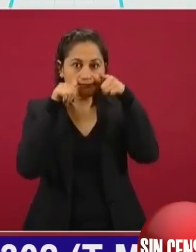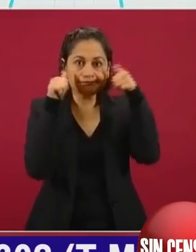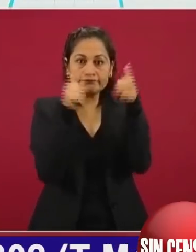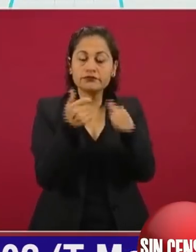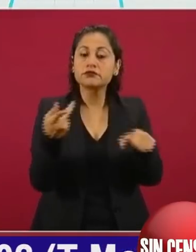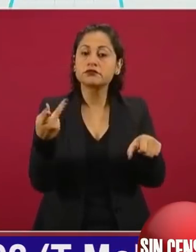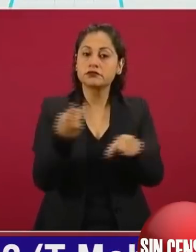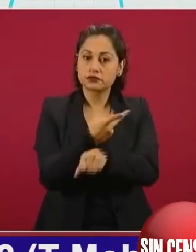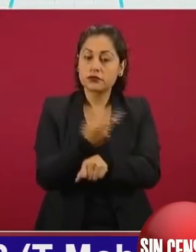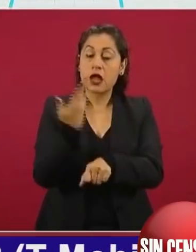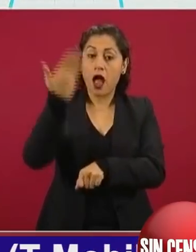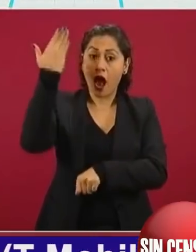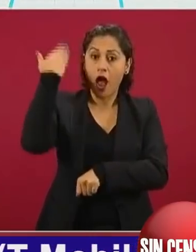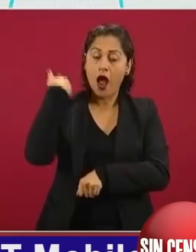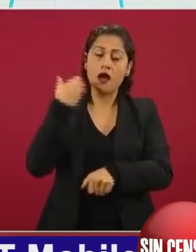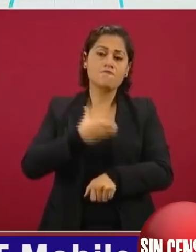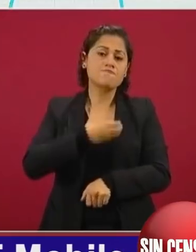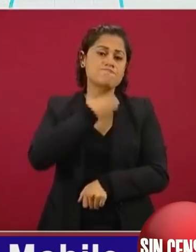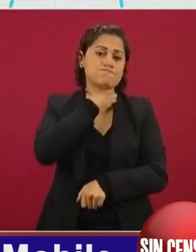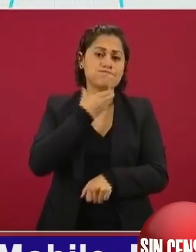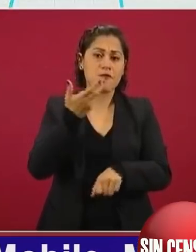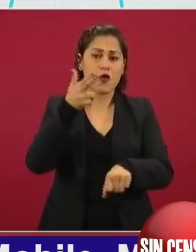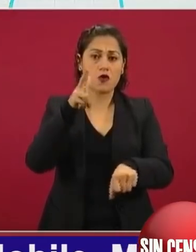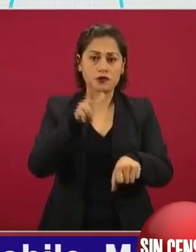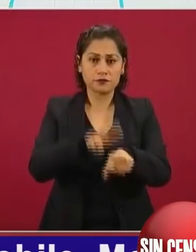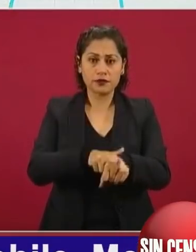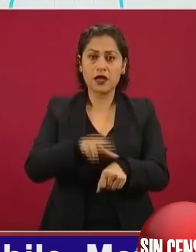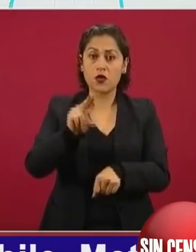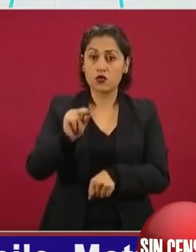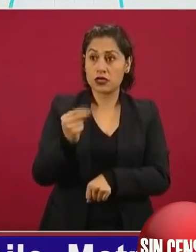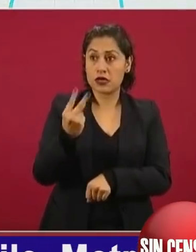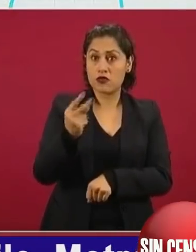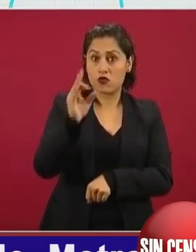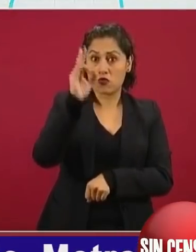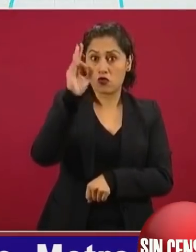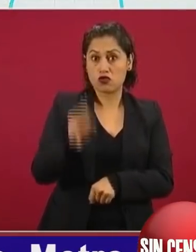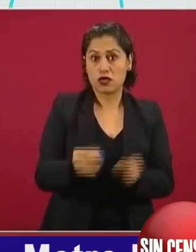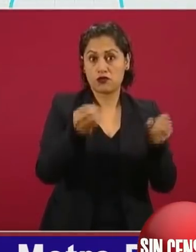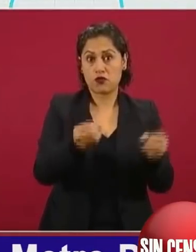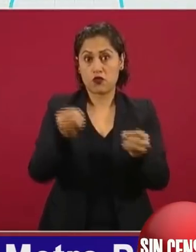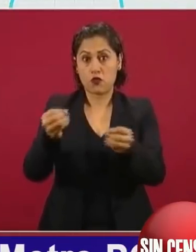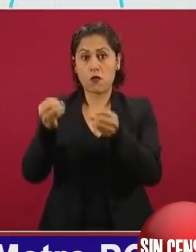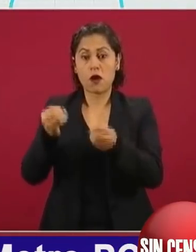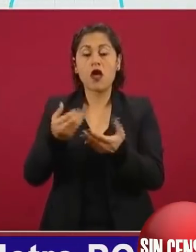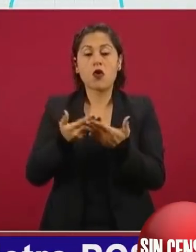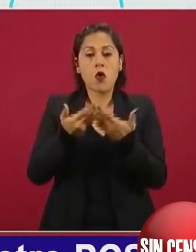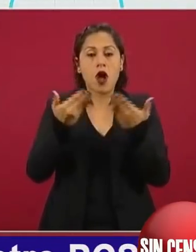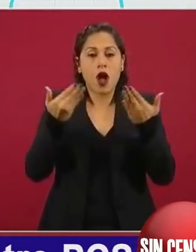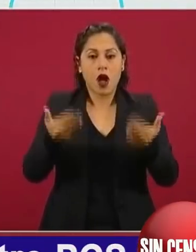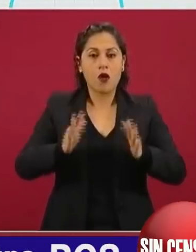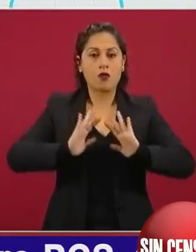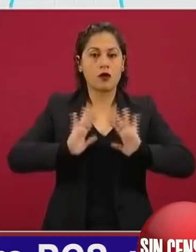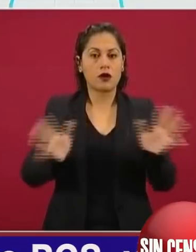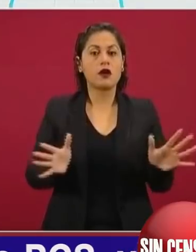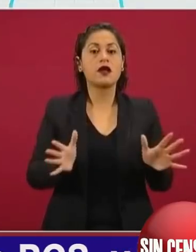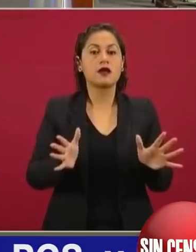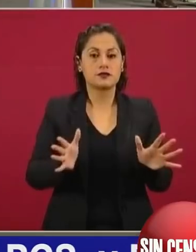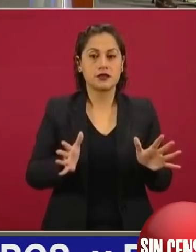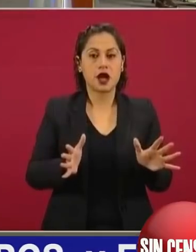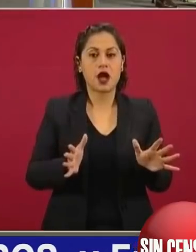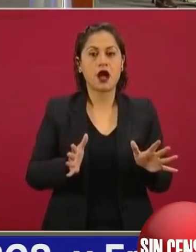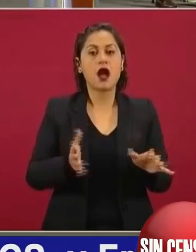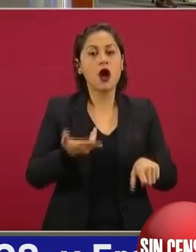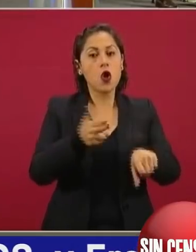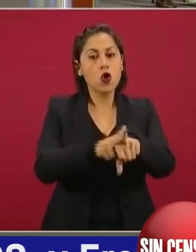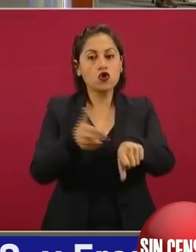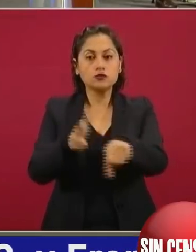máxima ocupación hospitalaria con 82% de las camas ocupadas. En este momento ya se han ampliado